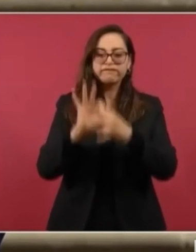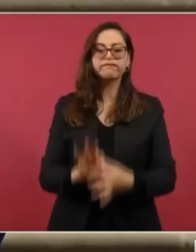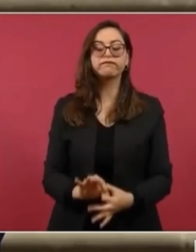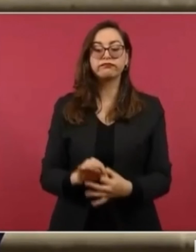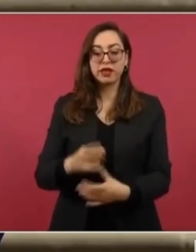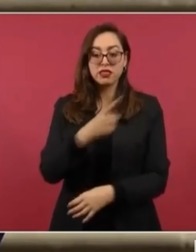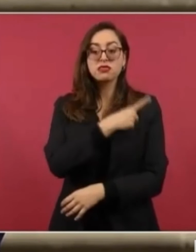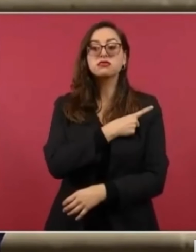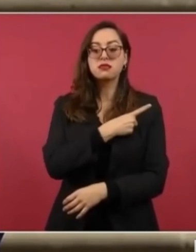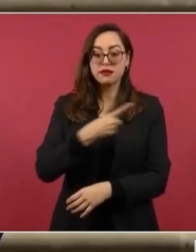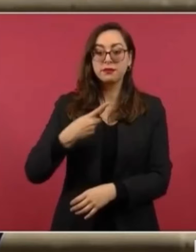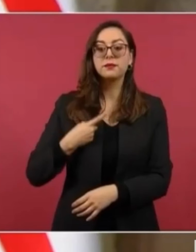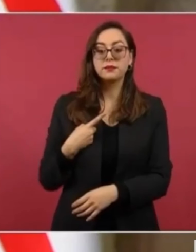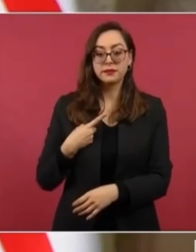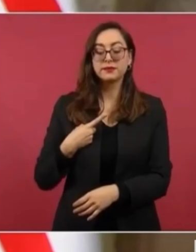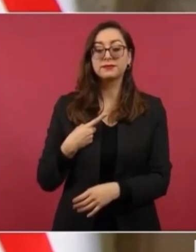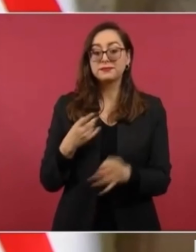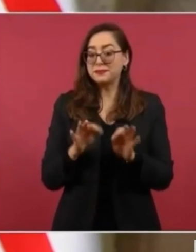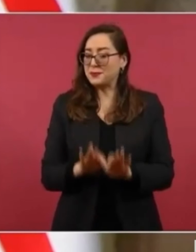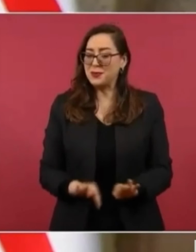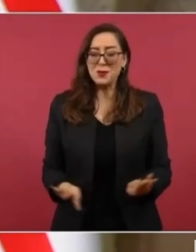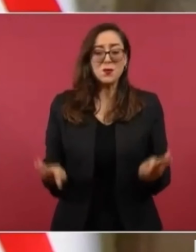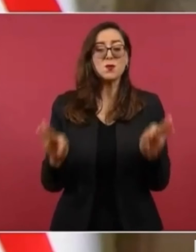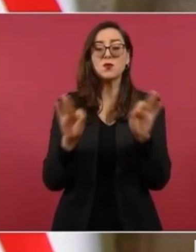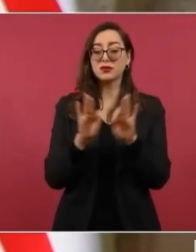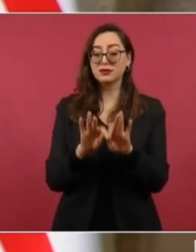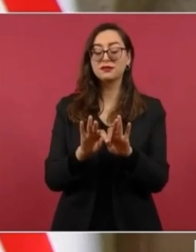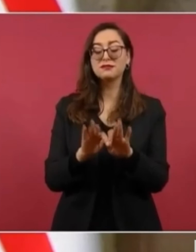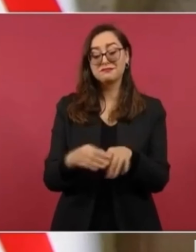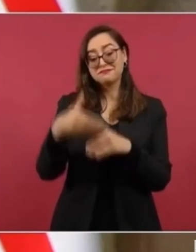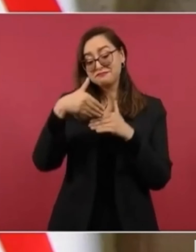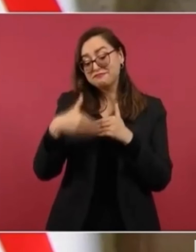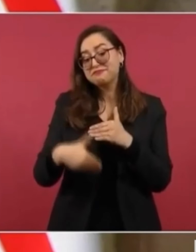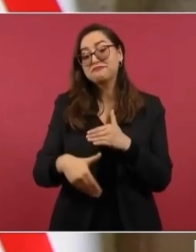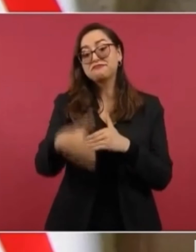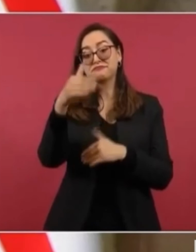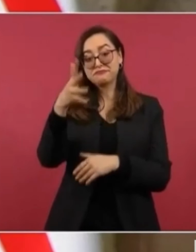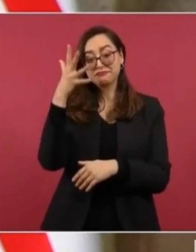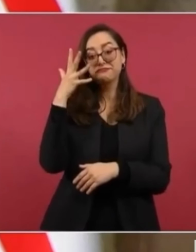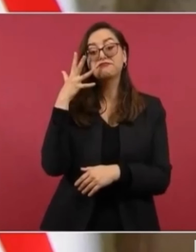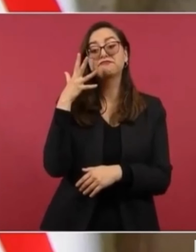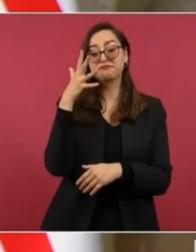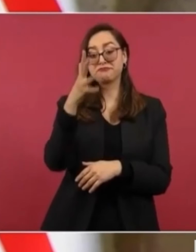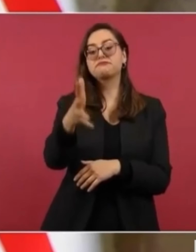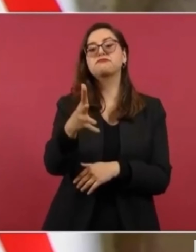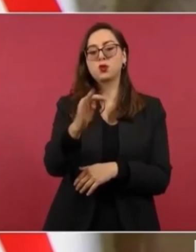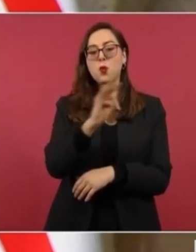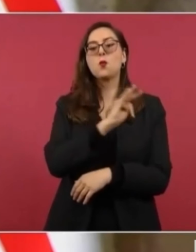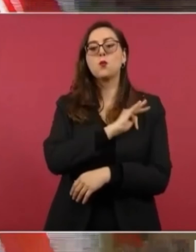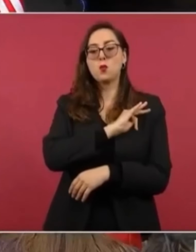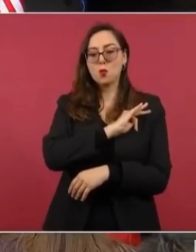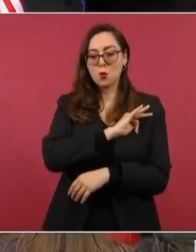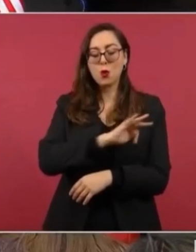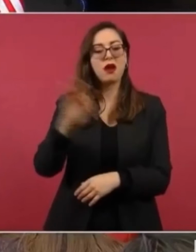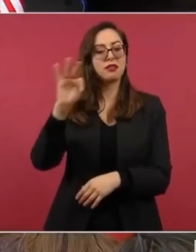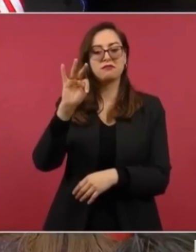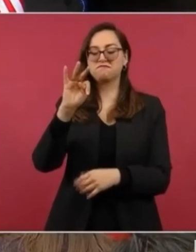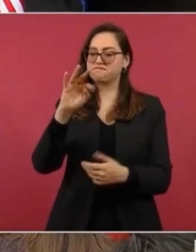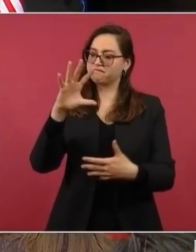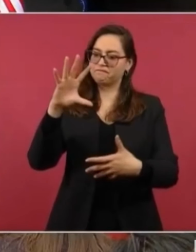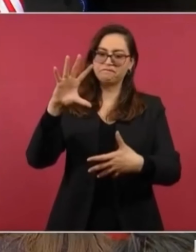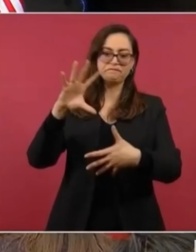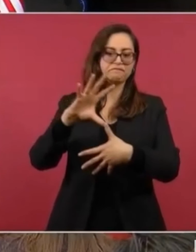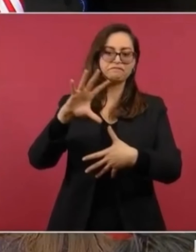y buscar hacia adelante la unión en todo